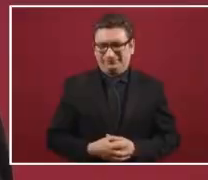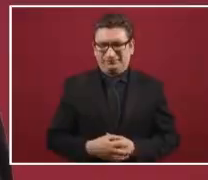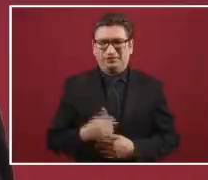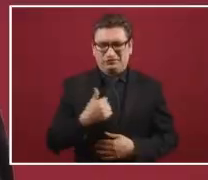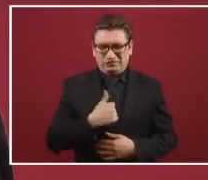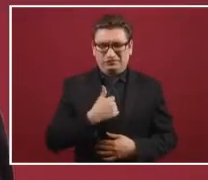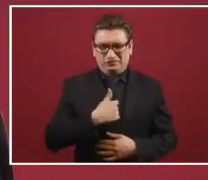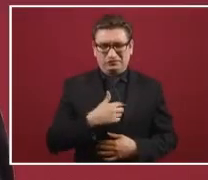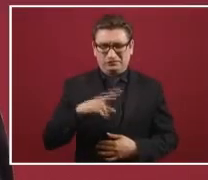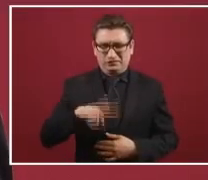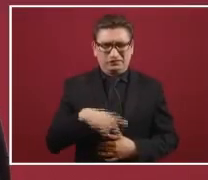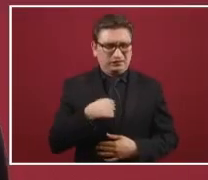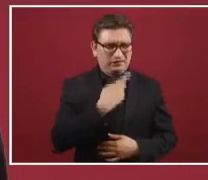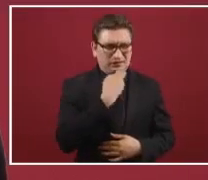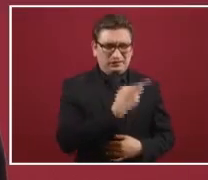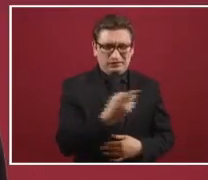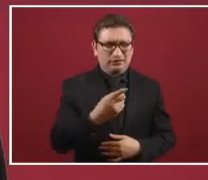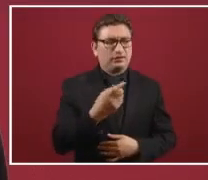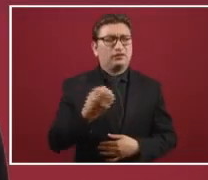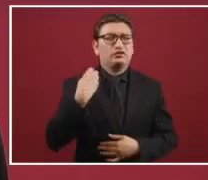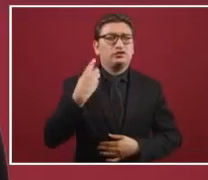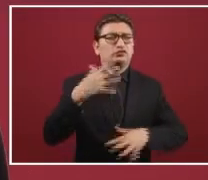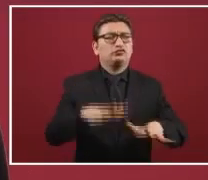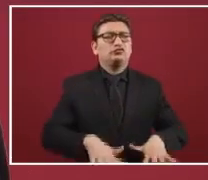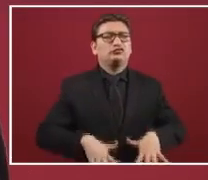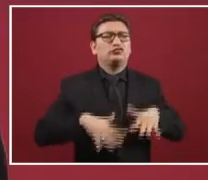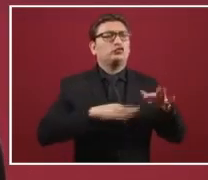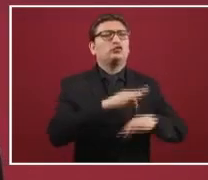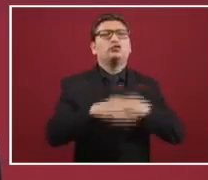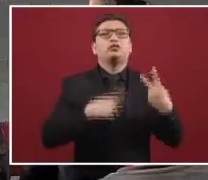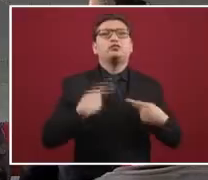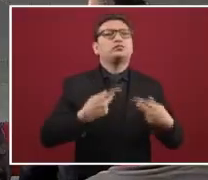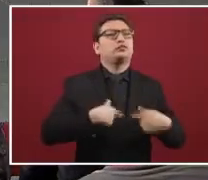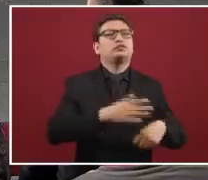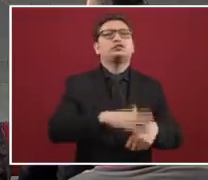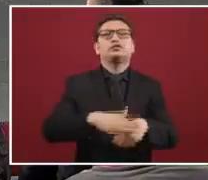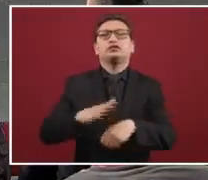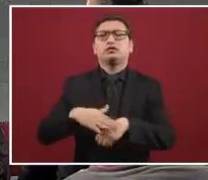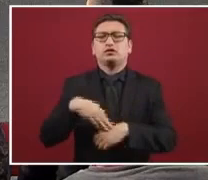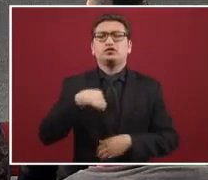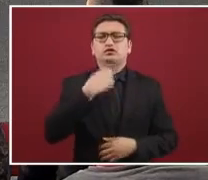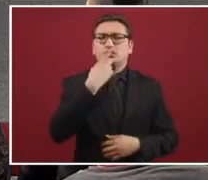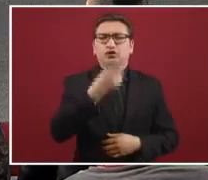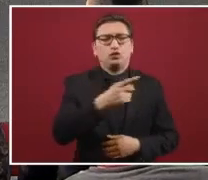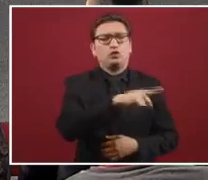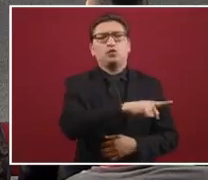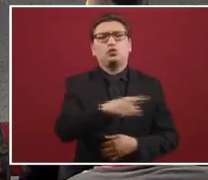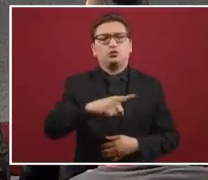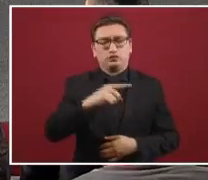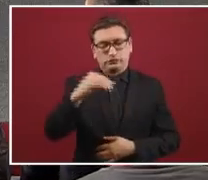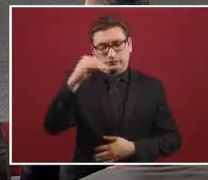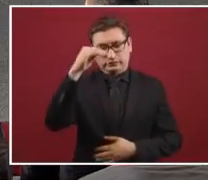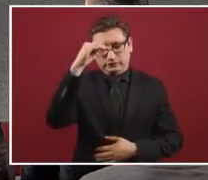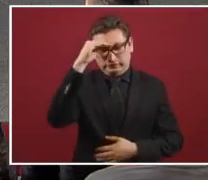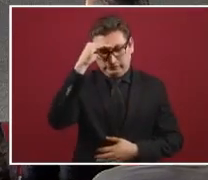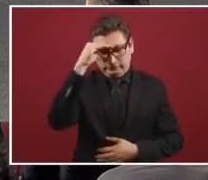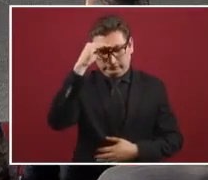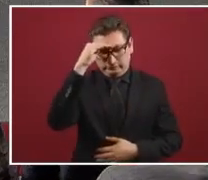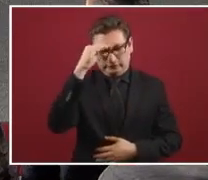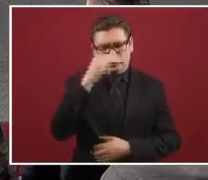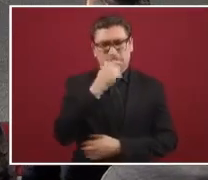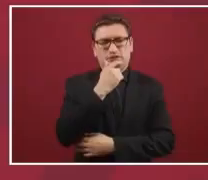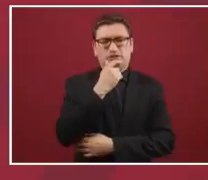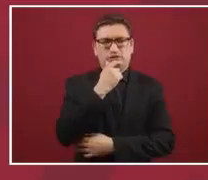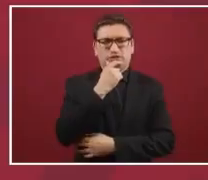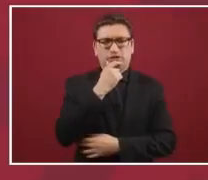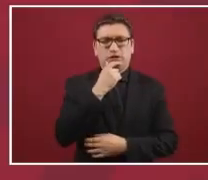gente en las asambleas, a ver, les digo, piensen en una